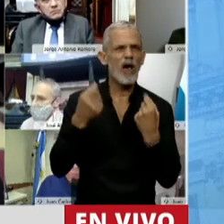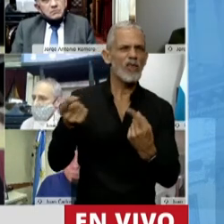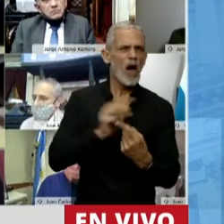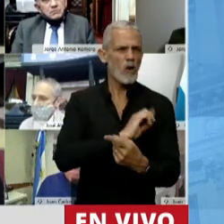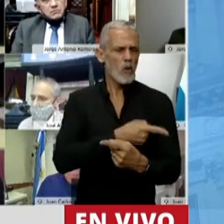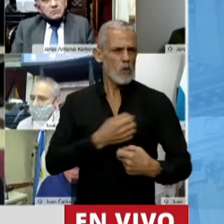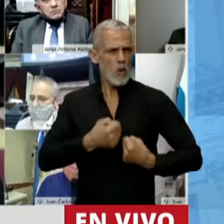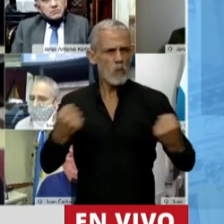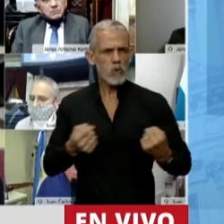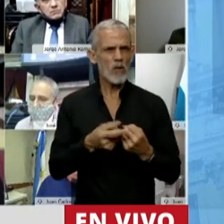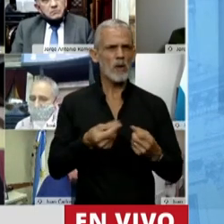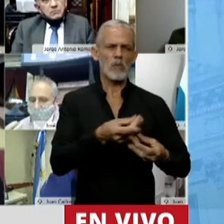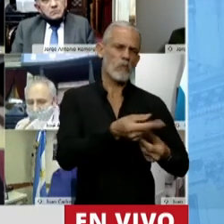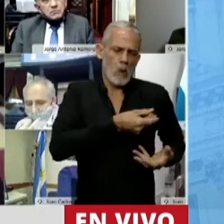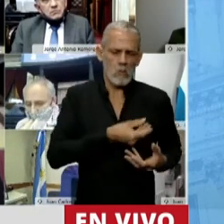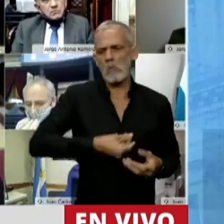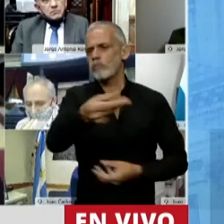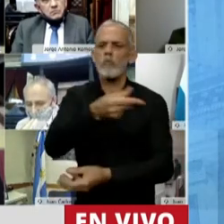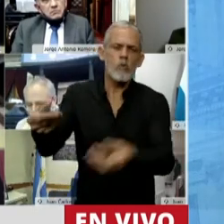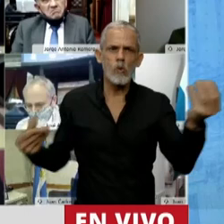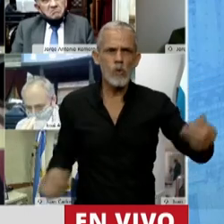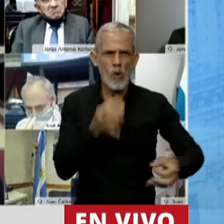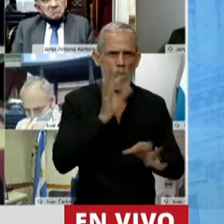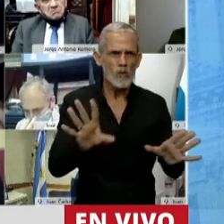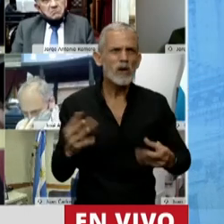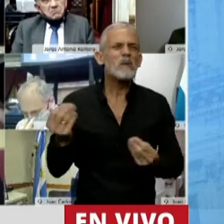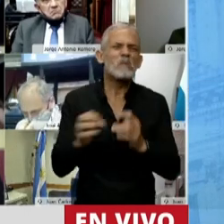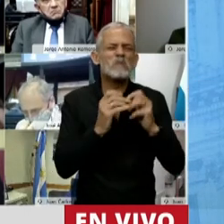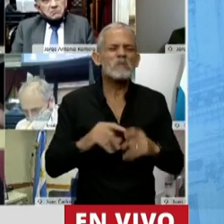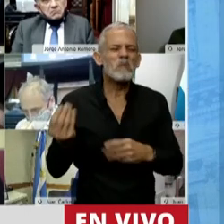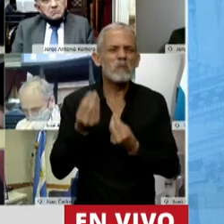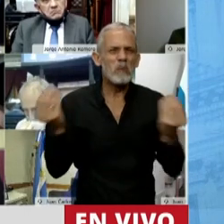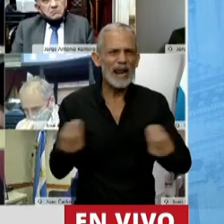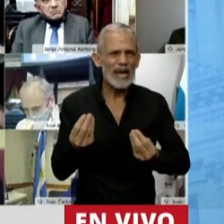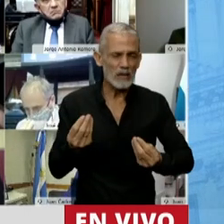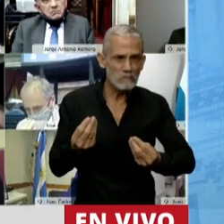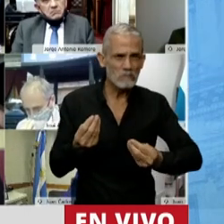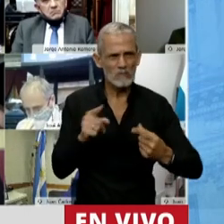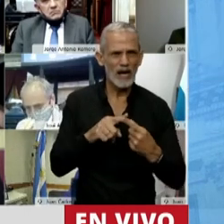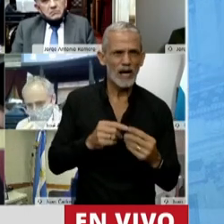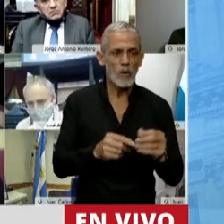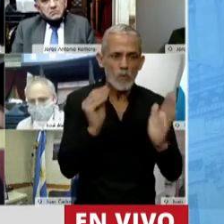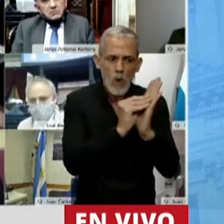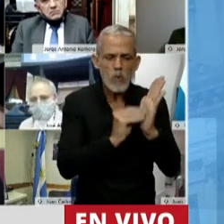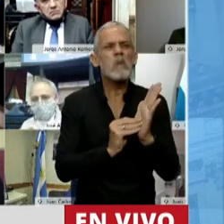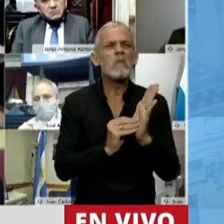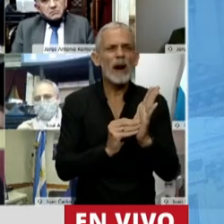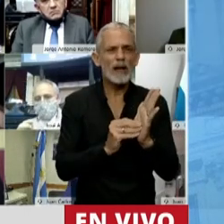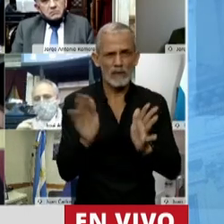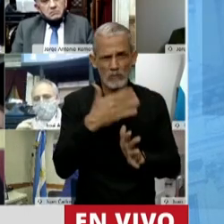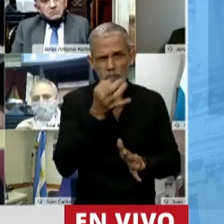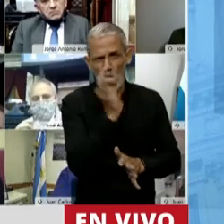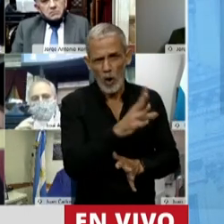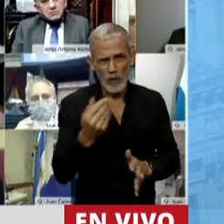atribuciones para redistribuir estas partidas. Entonces, ¿para qué discutimos? ¿Para qué le damos finalidad a las partidas presupuestarias?